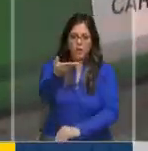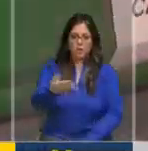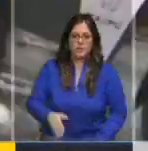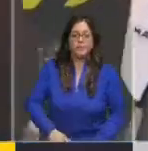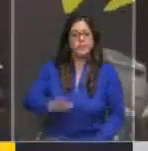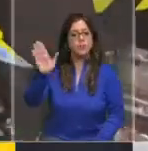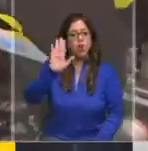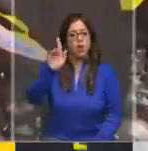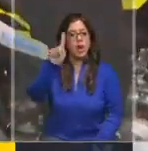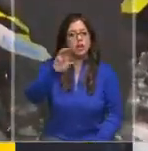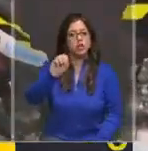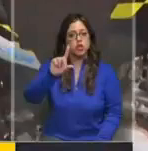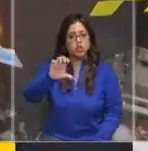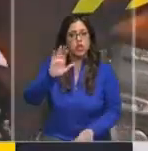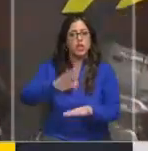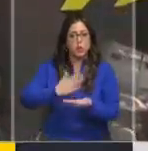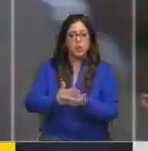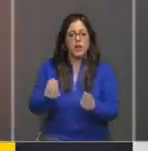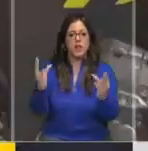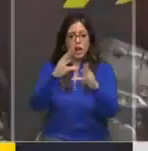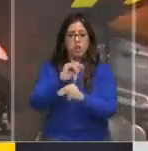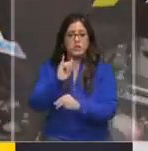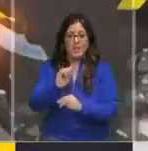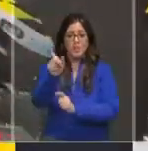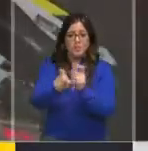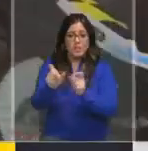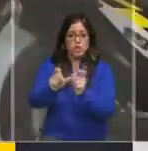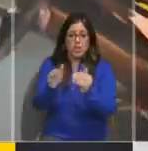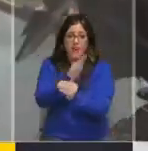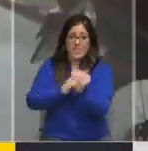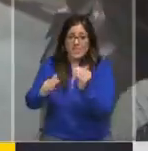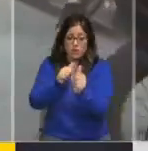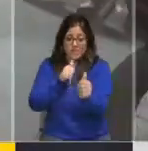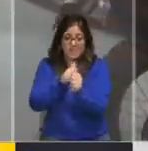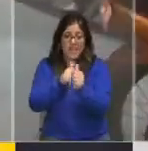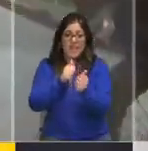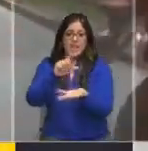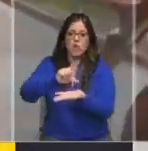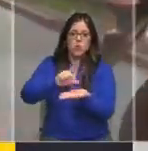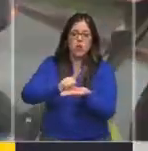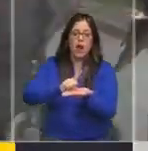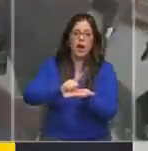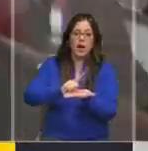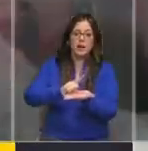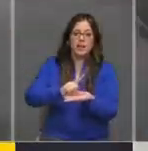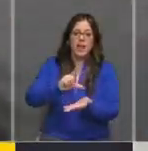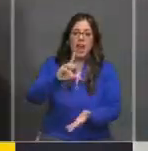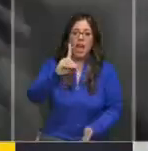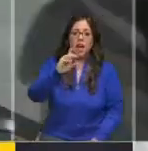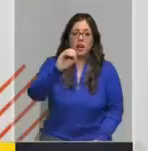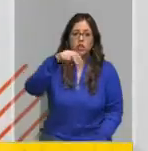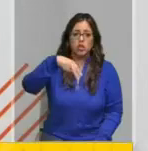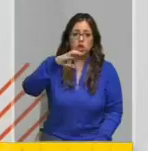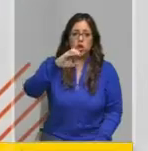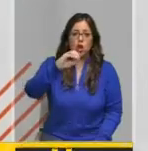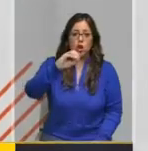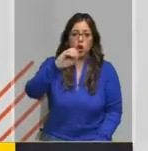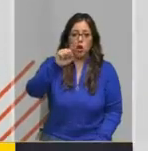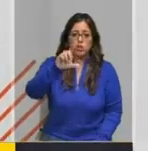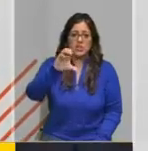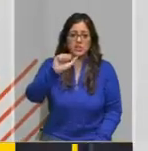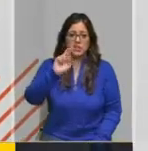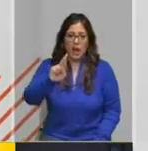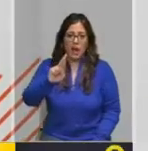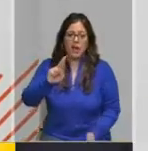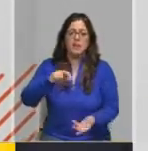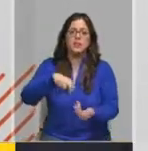Hola Sole, ¿cómo te va? Buenas noches. Sí, fueron los vecinos cercanos al espacio Don Oscar ahí en la comuna de Maipú quienes denunciaron a carabineros y también